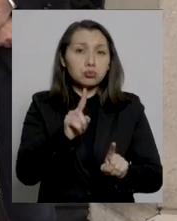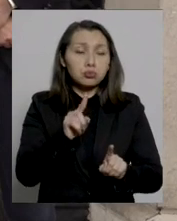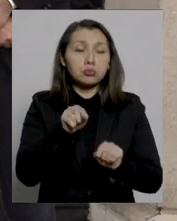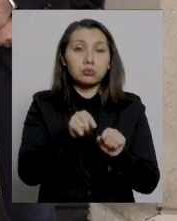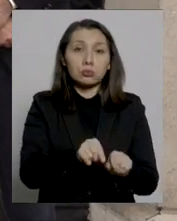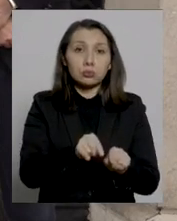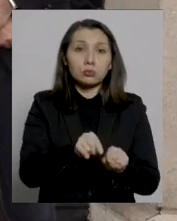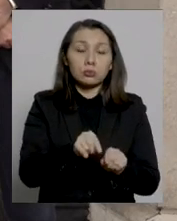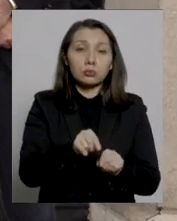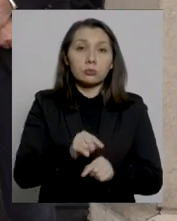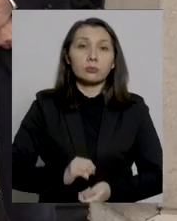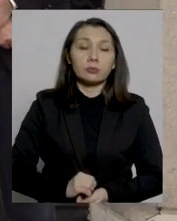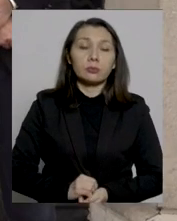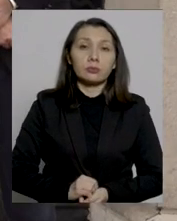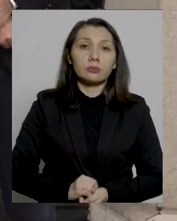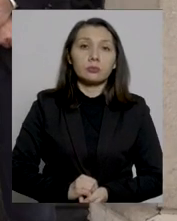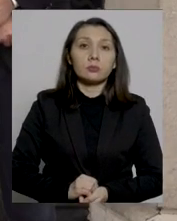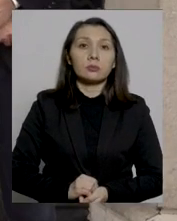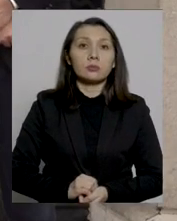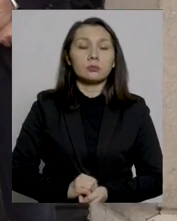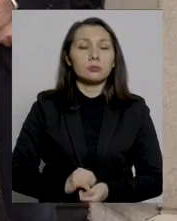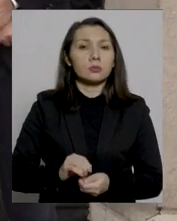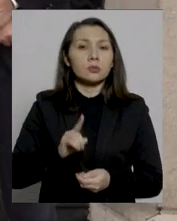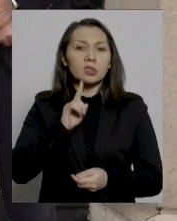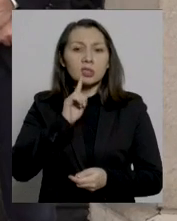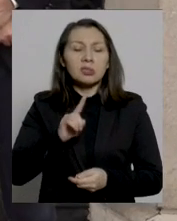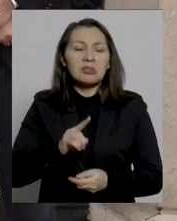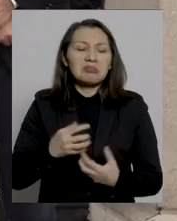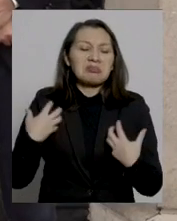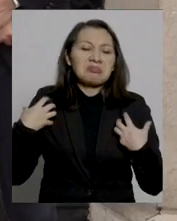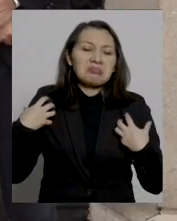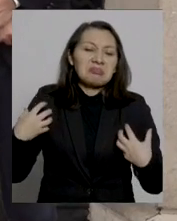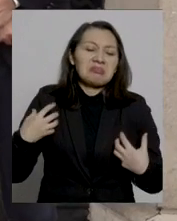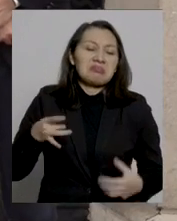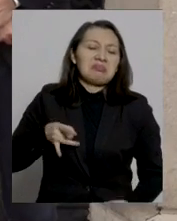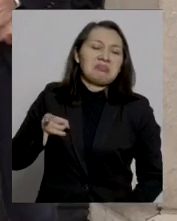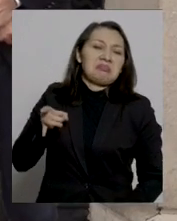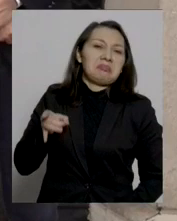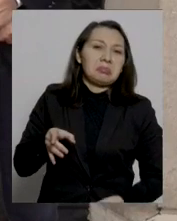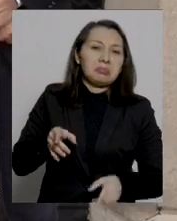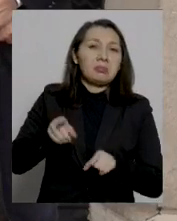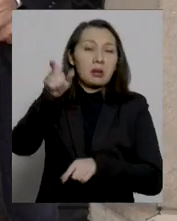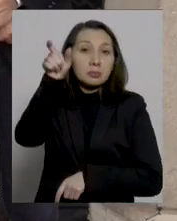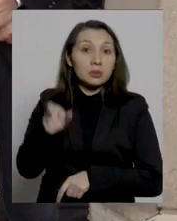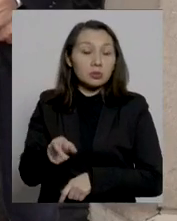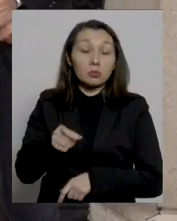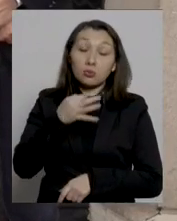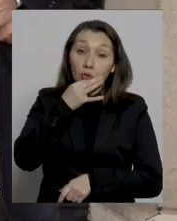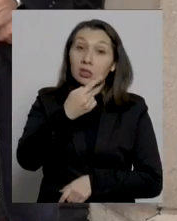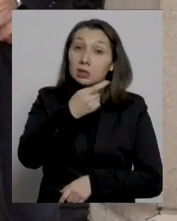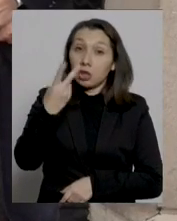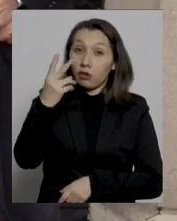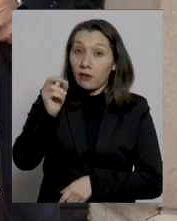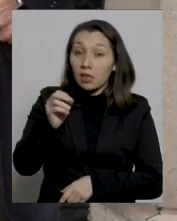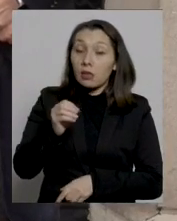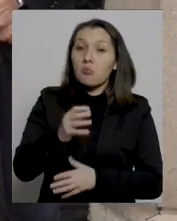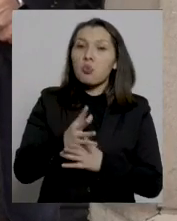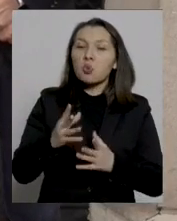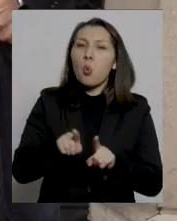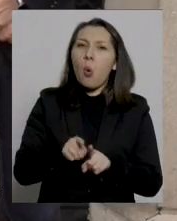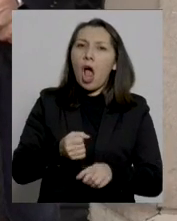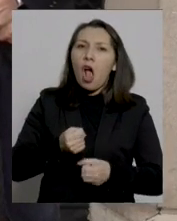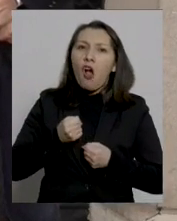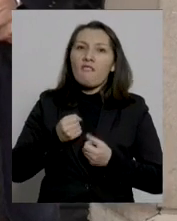que, actuando con total irresponsabilidad, y yo diría muchas veces con